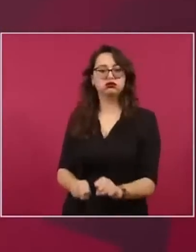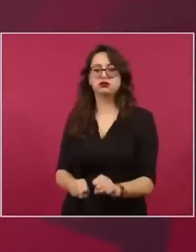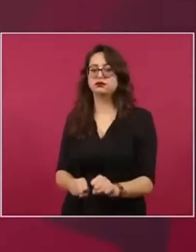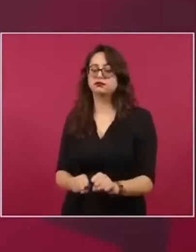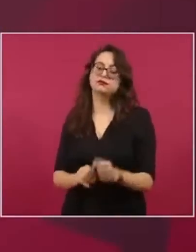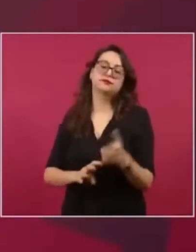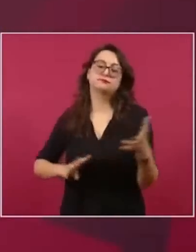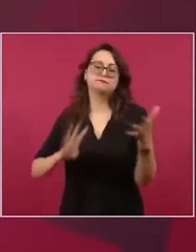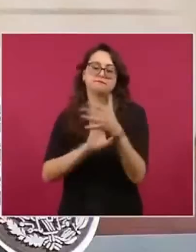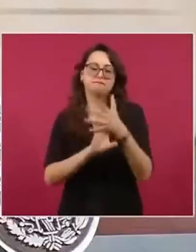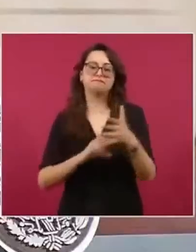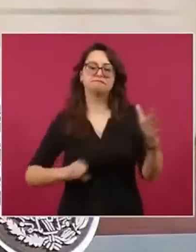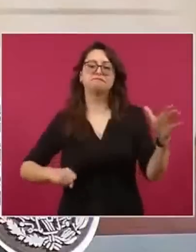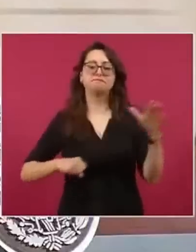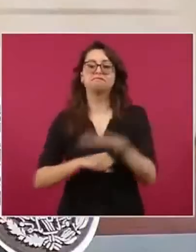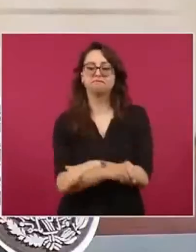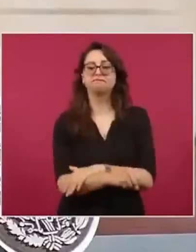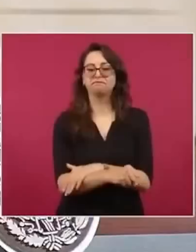lo tenían